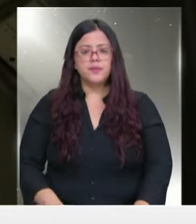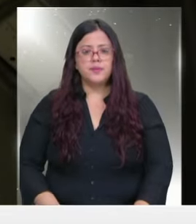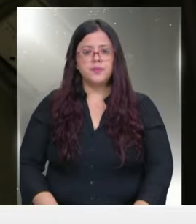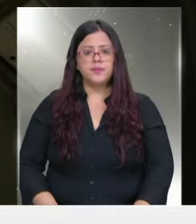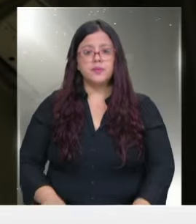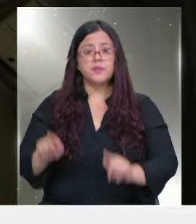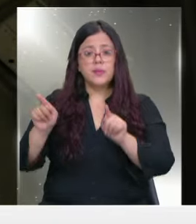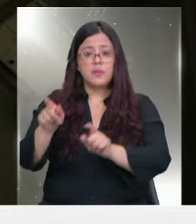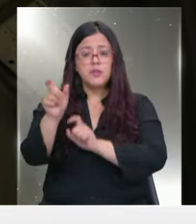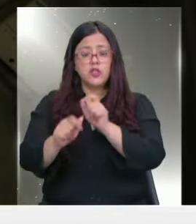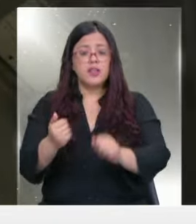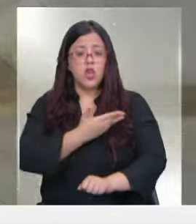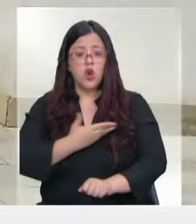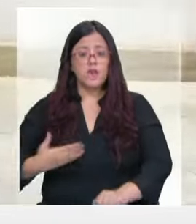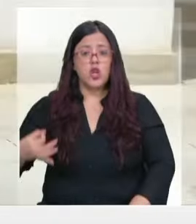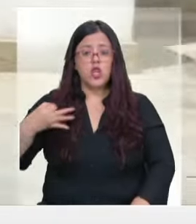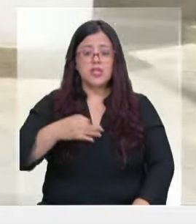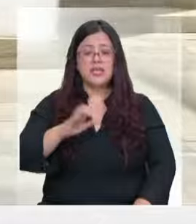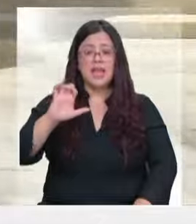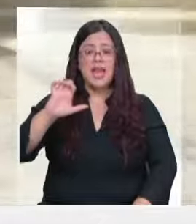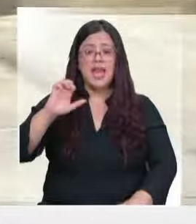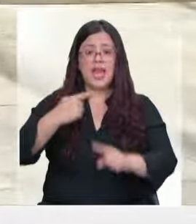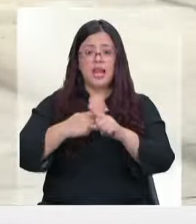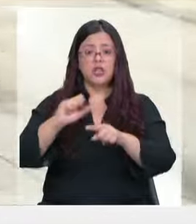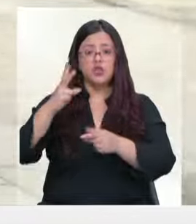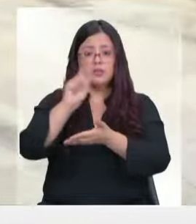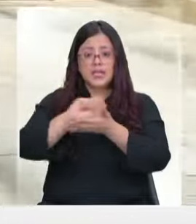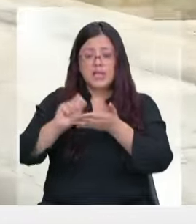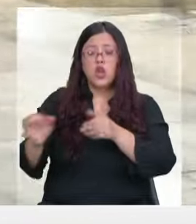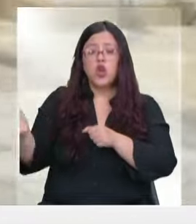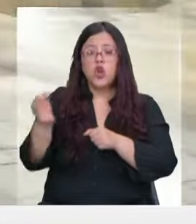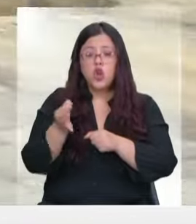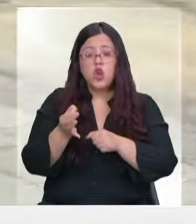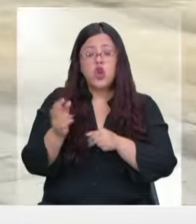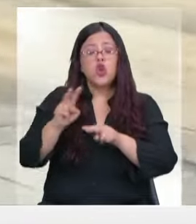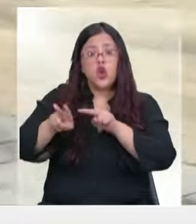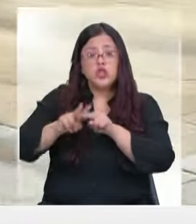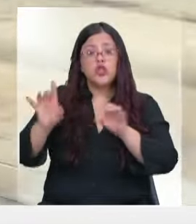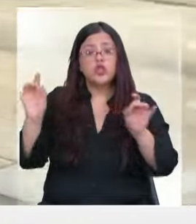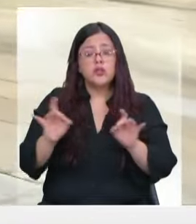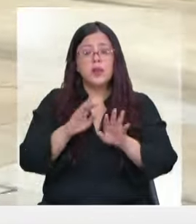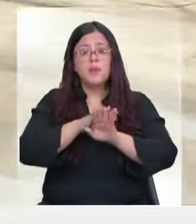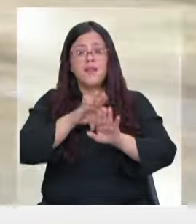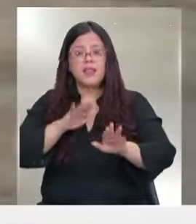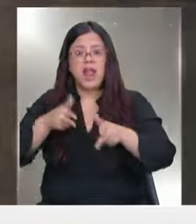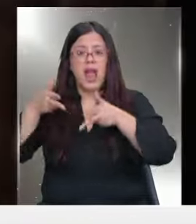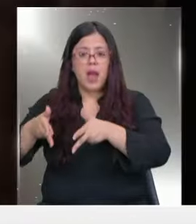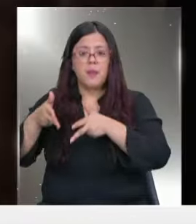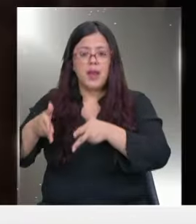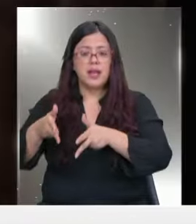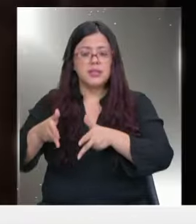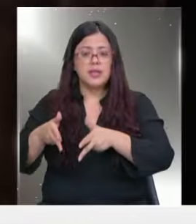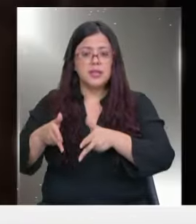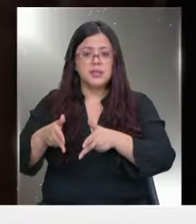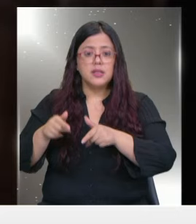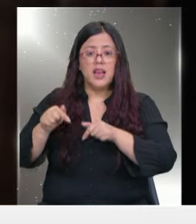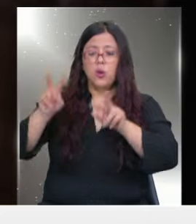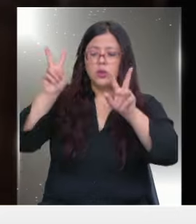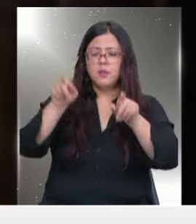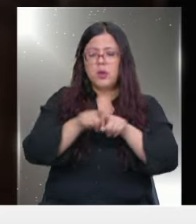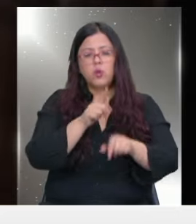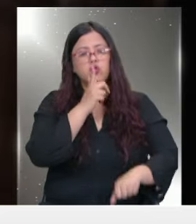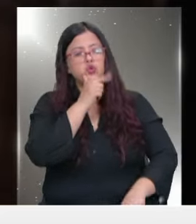Fuentes del gobierno aseguran que el ex subsecretario lo habría hecho para evitar una posible extorsión, una versión